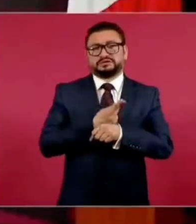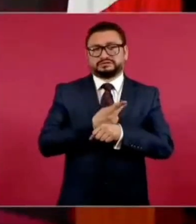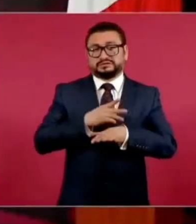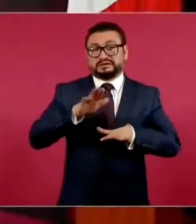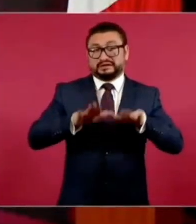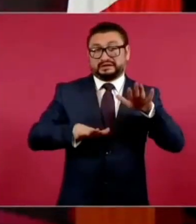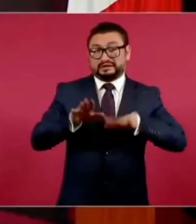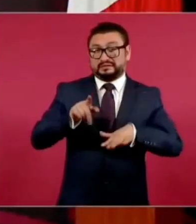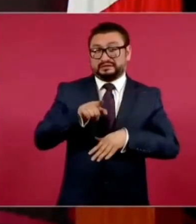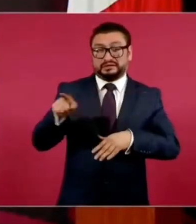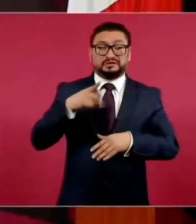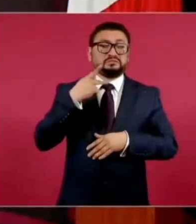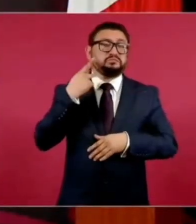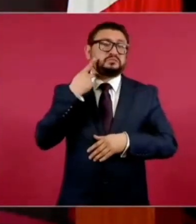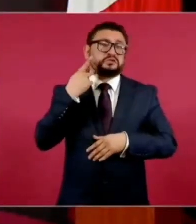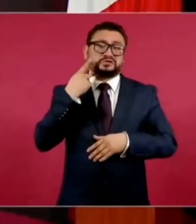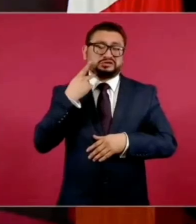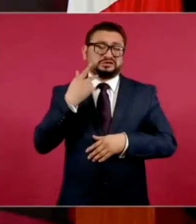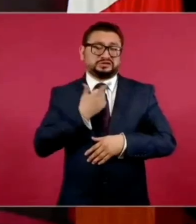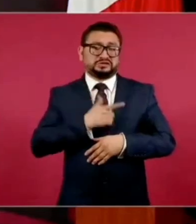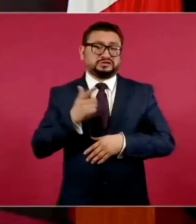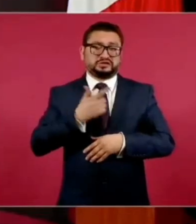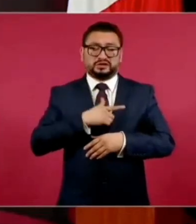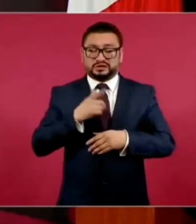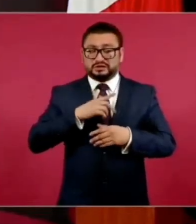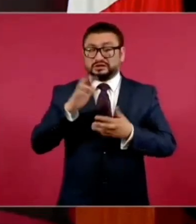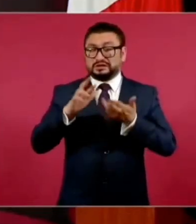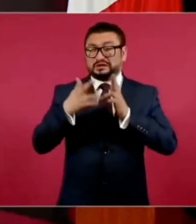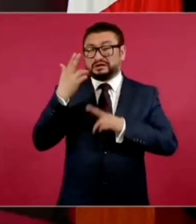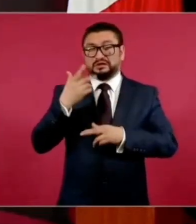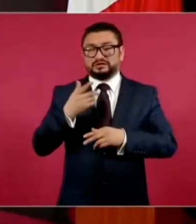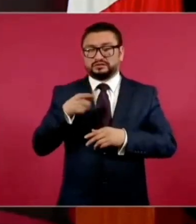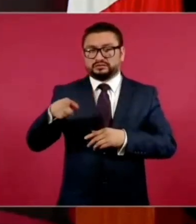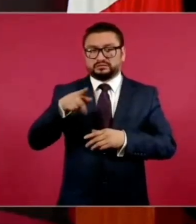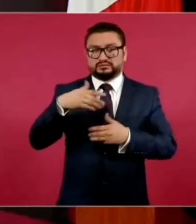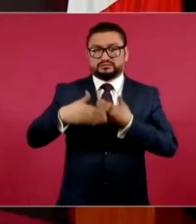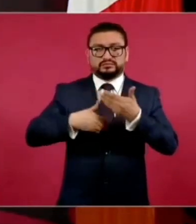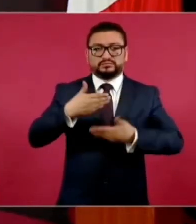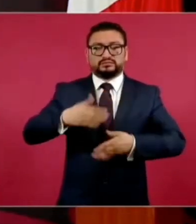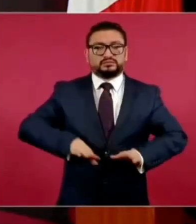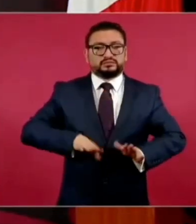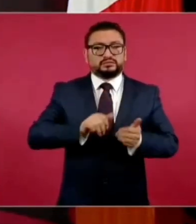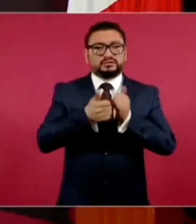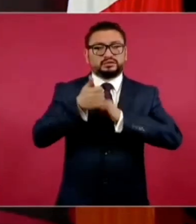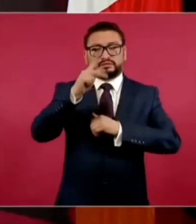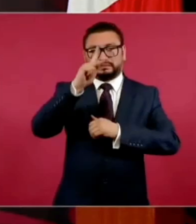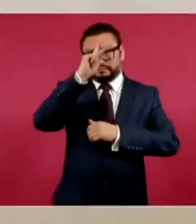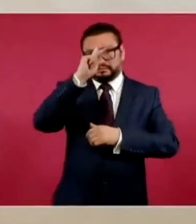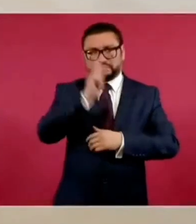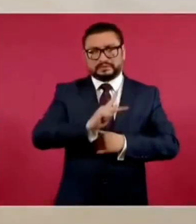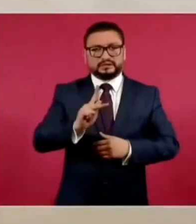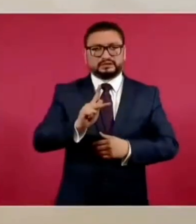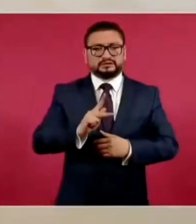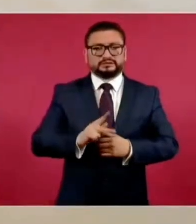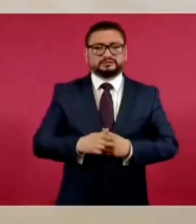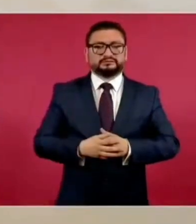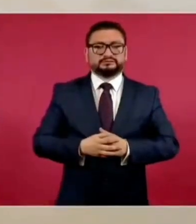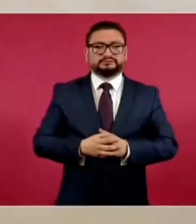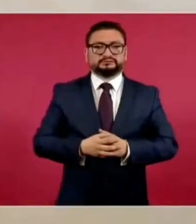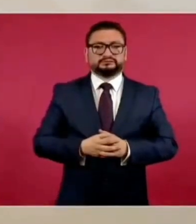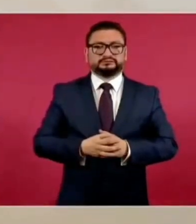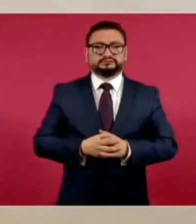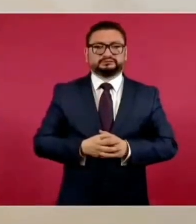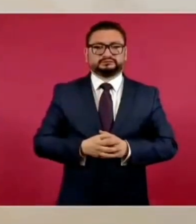renegados políticos son peores, que